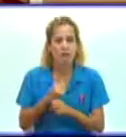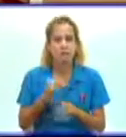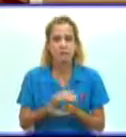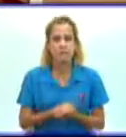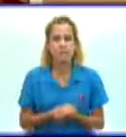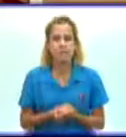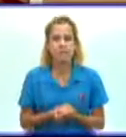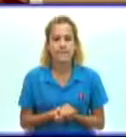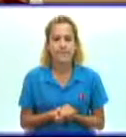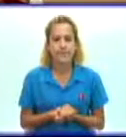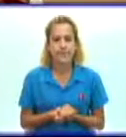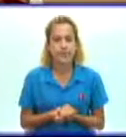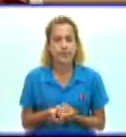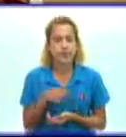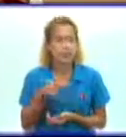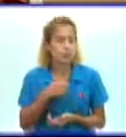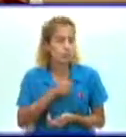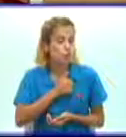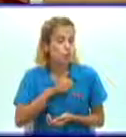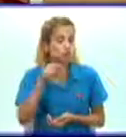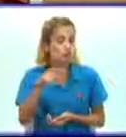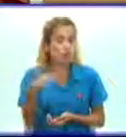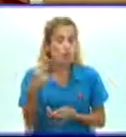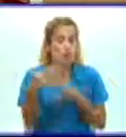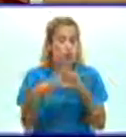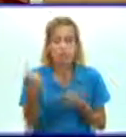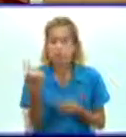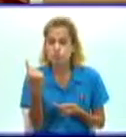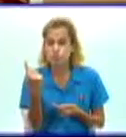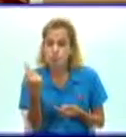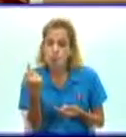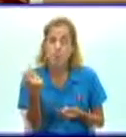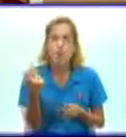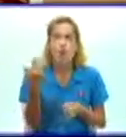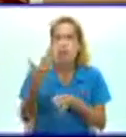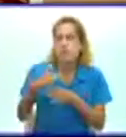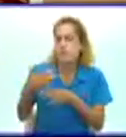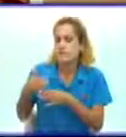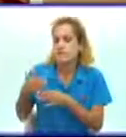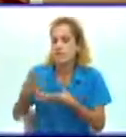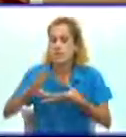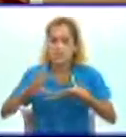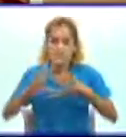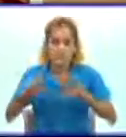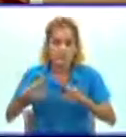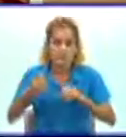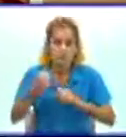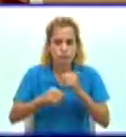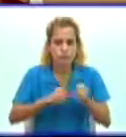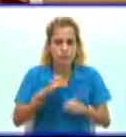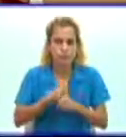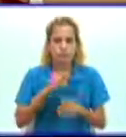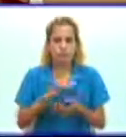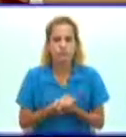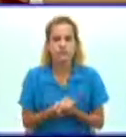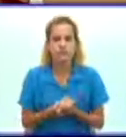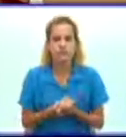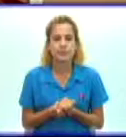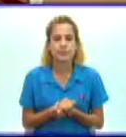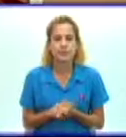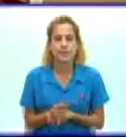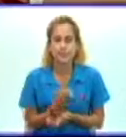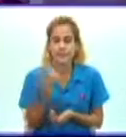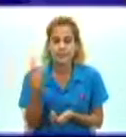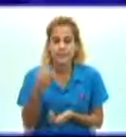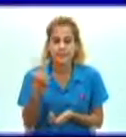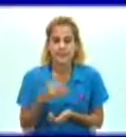compartido, y me interesa que ustedes lo resuelvan a partir de los diferentes procedimientos que hemos venido utilizando y que ustedes comprendan. Las actividades que les